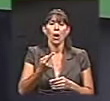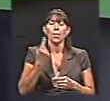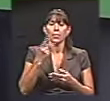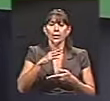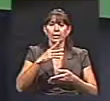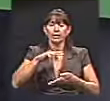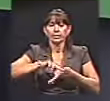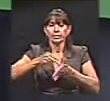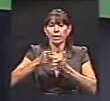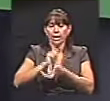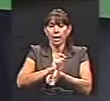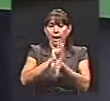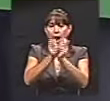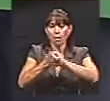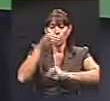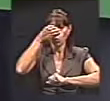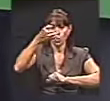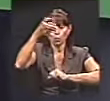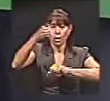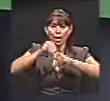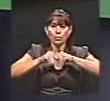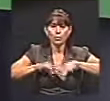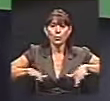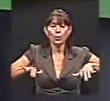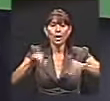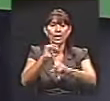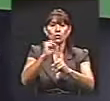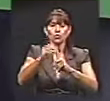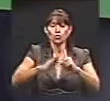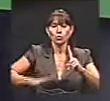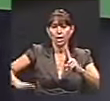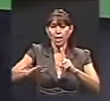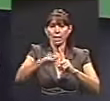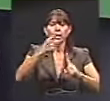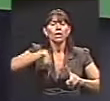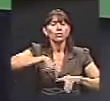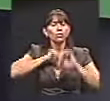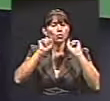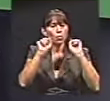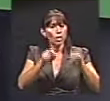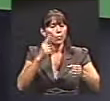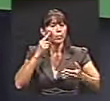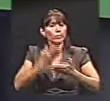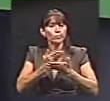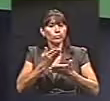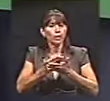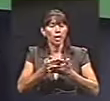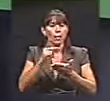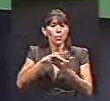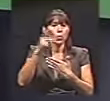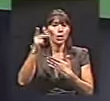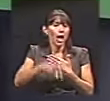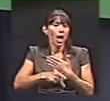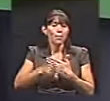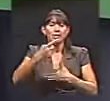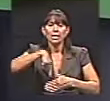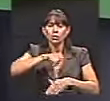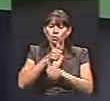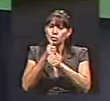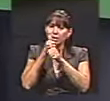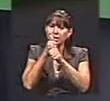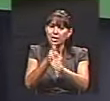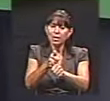en la sociedad, que nosotros podemos ver reflejado en los programas que seguimos desde tempranas edades en el